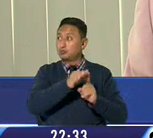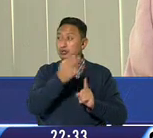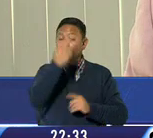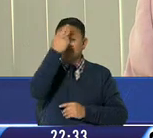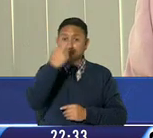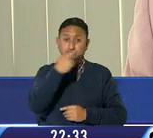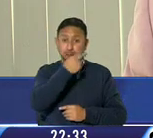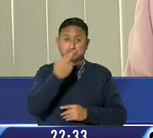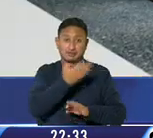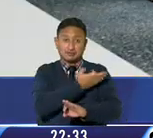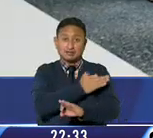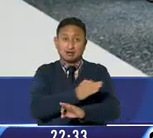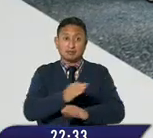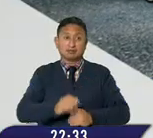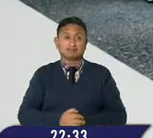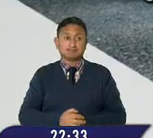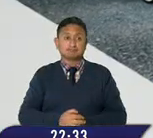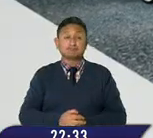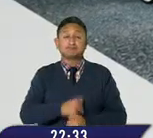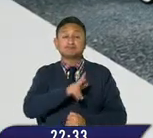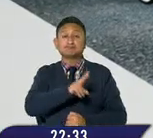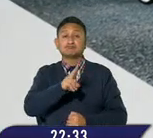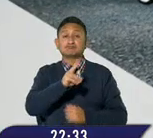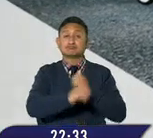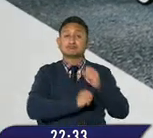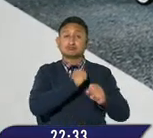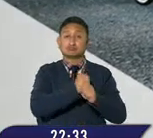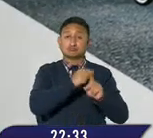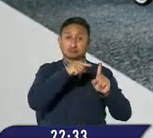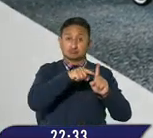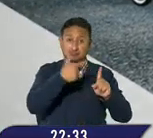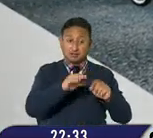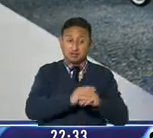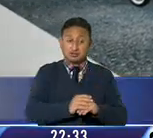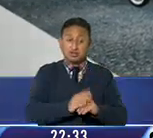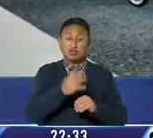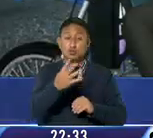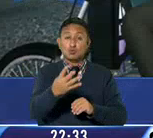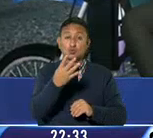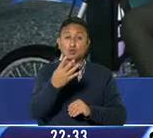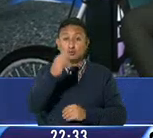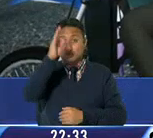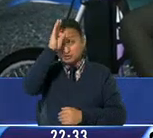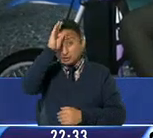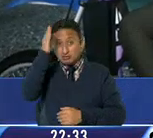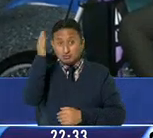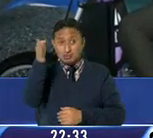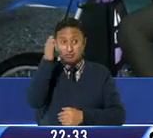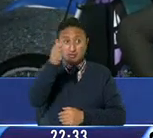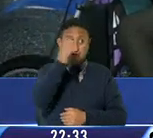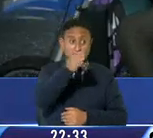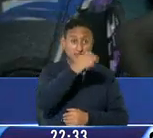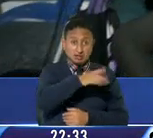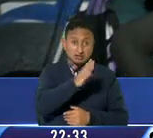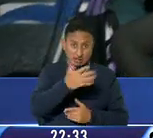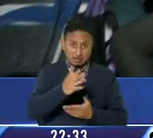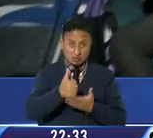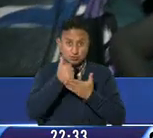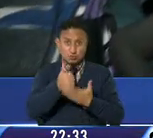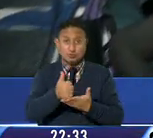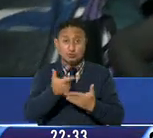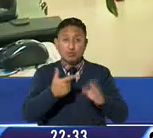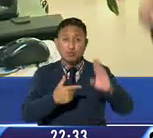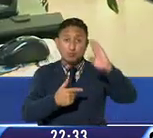terapia física. Mero, de 32 años, ha pasado por al menos 4 casas de salud por las que se lo ha atendido. La Policía